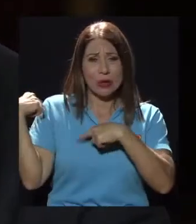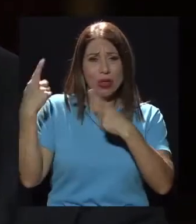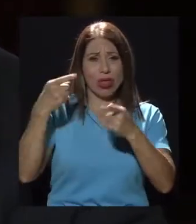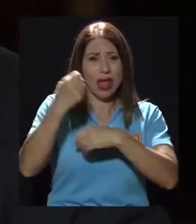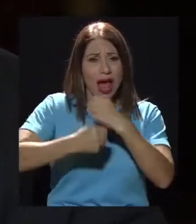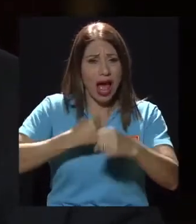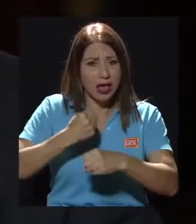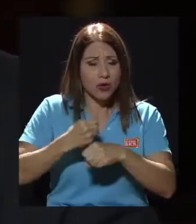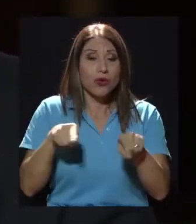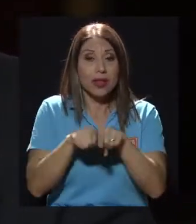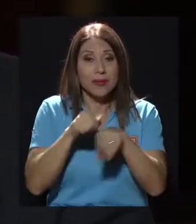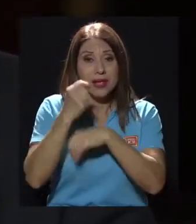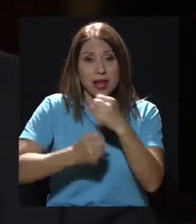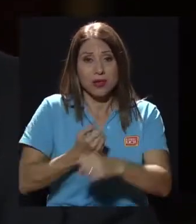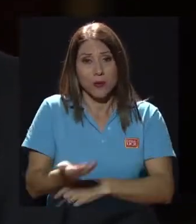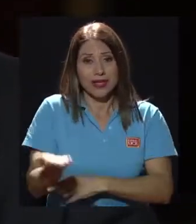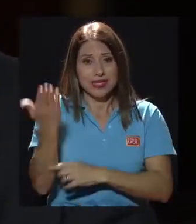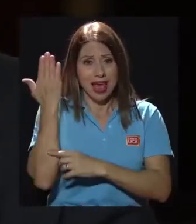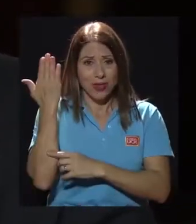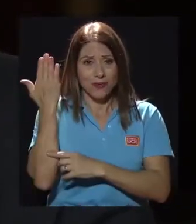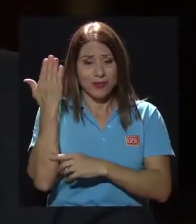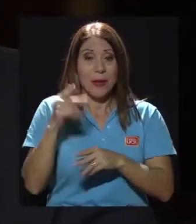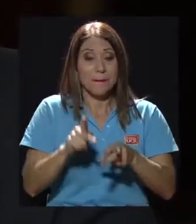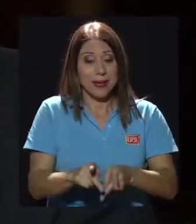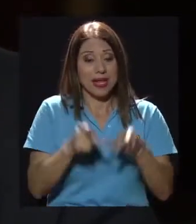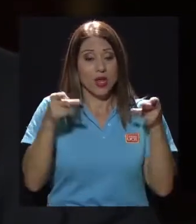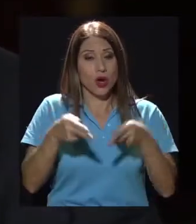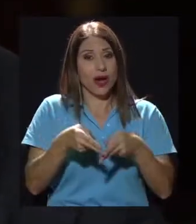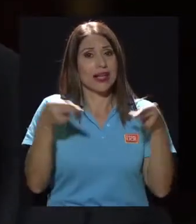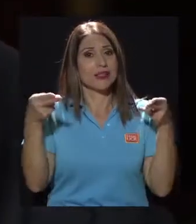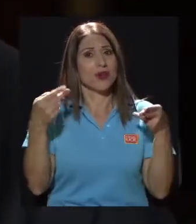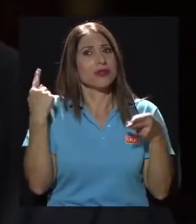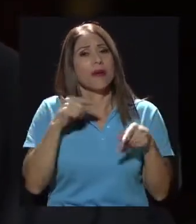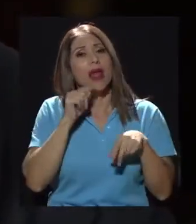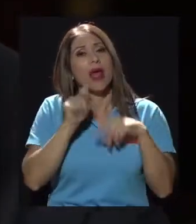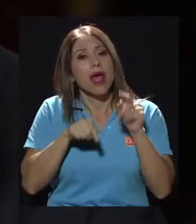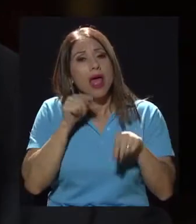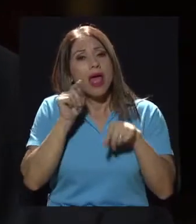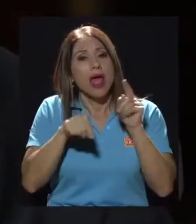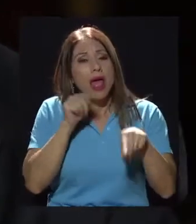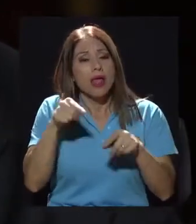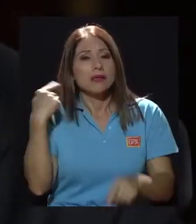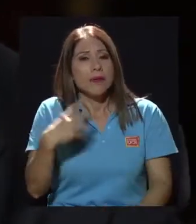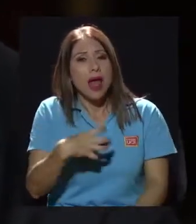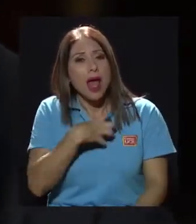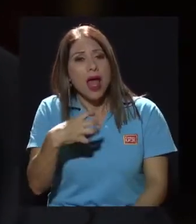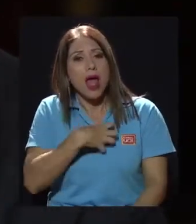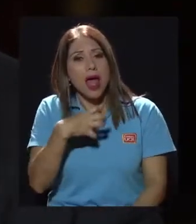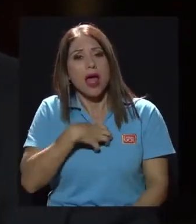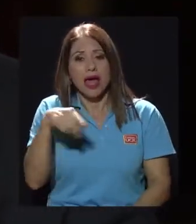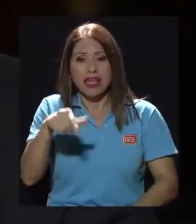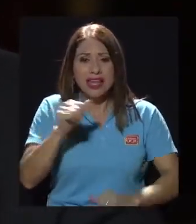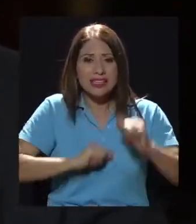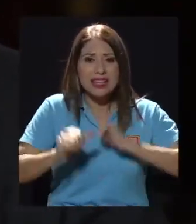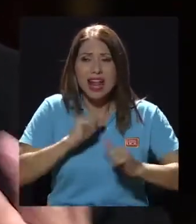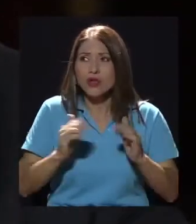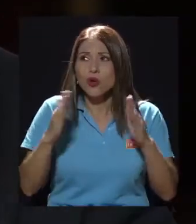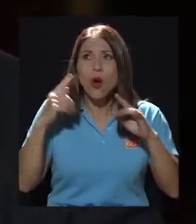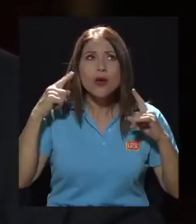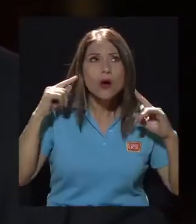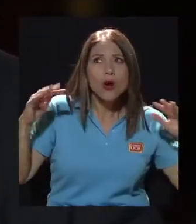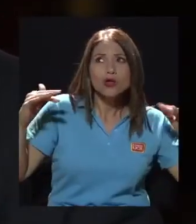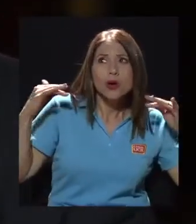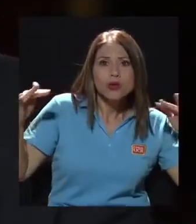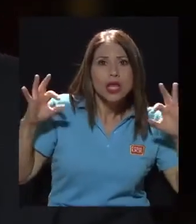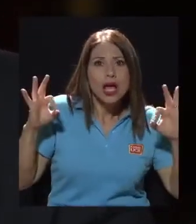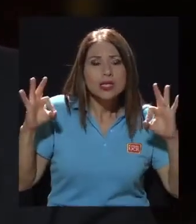pasado con el crítico del periódico La Nación, donde siempre se está quejando que en este teatro no hay una concha acústica suficientemente buena. De hecho, no está